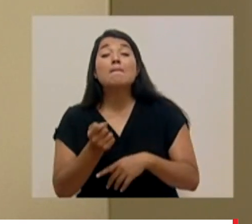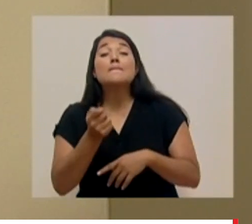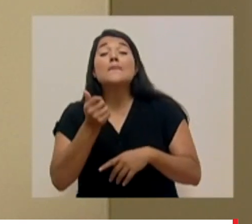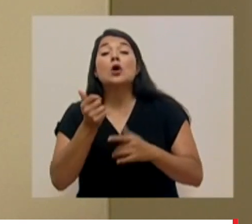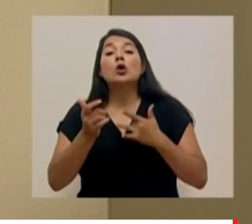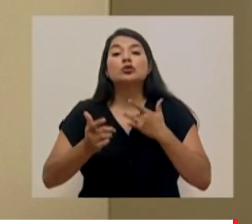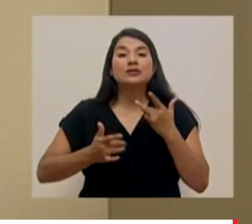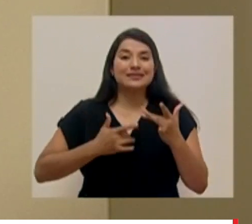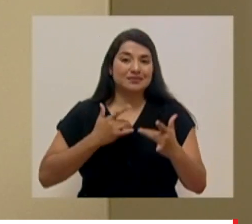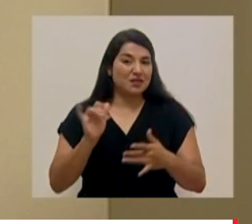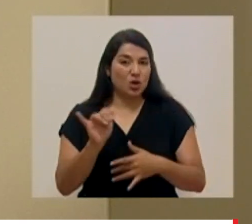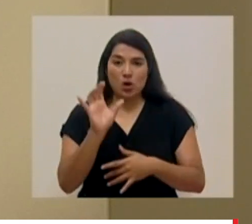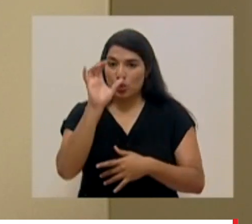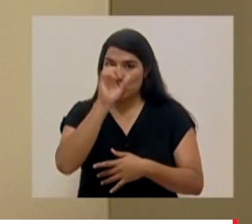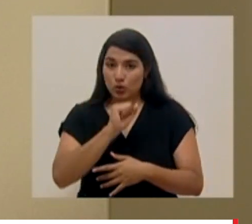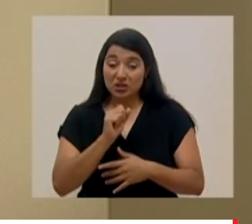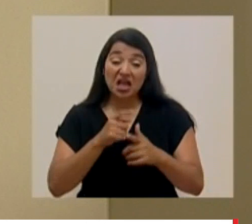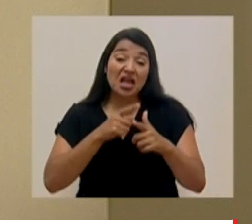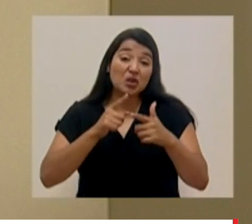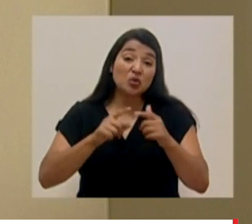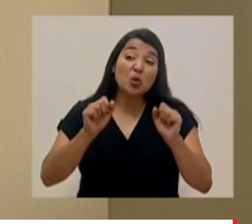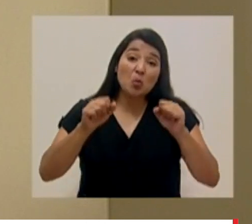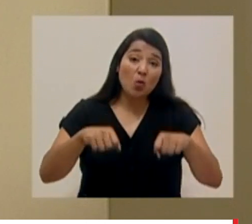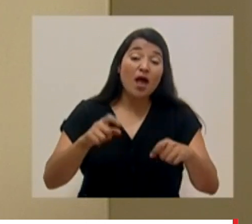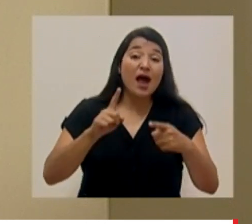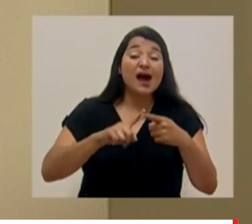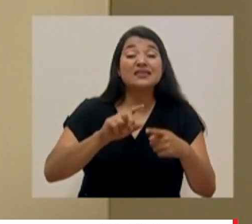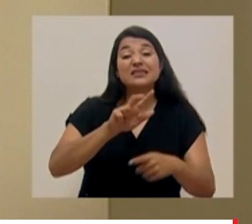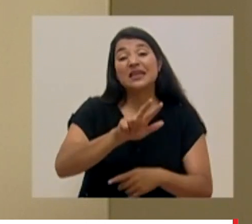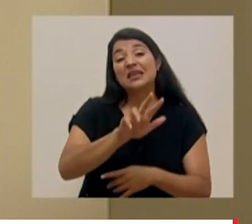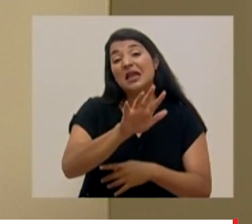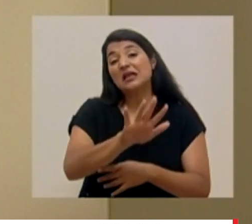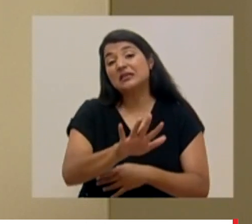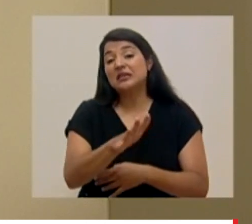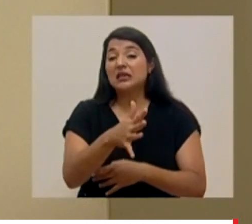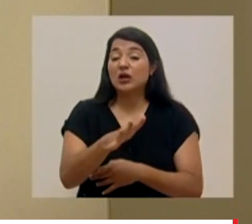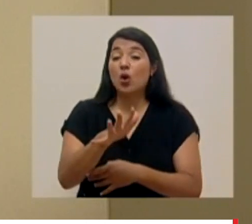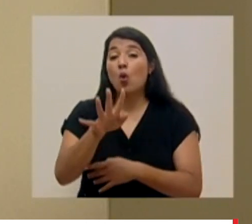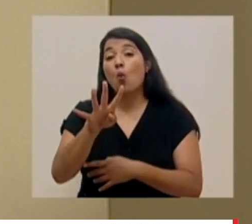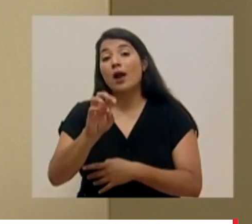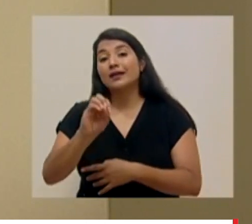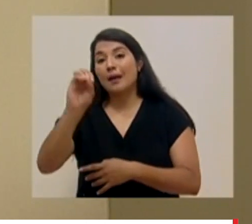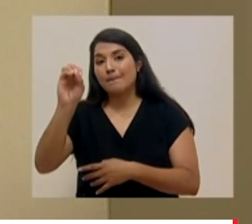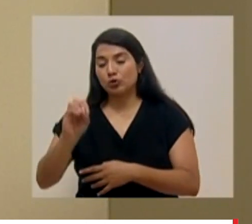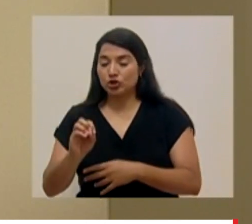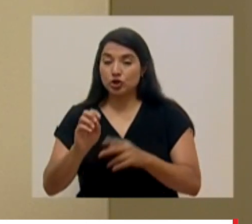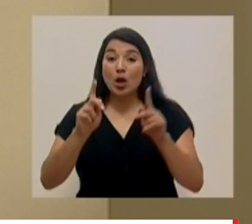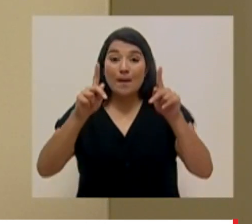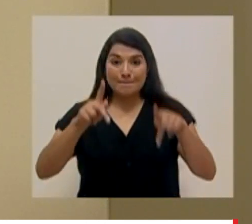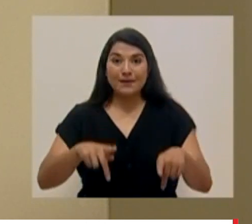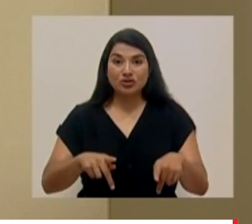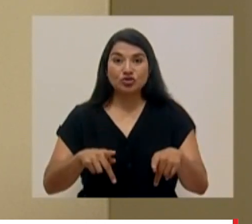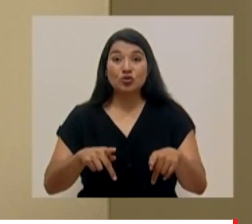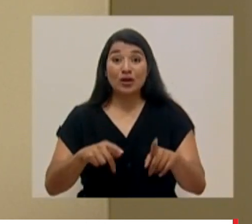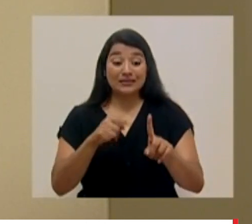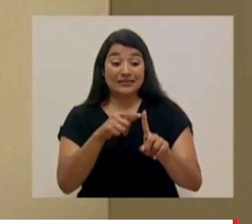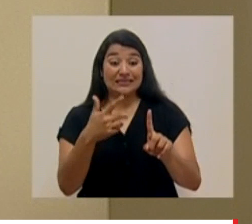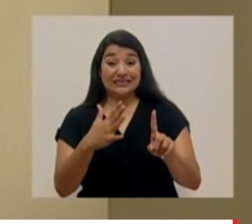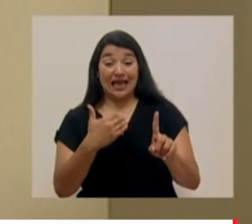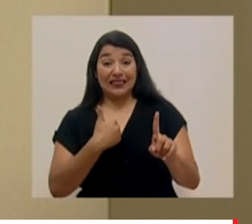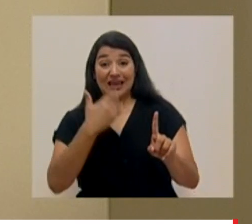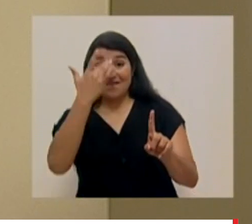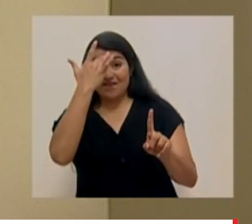detectan, entonces perfectamente podría ser un 35%, un 40% de las personas que se están detectando que pueden